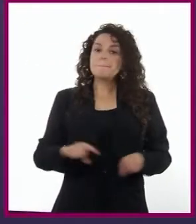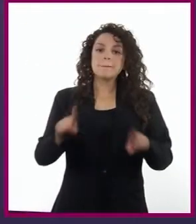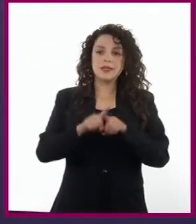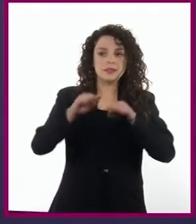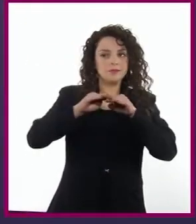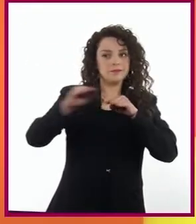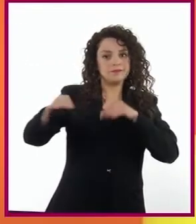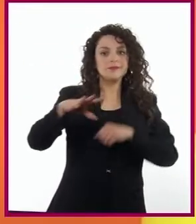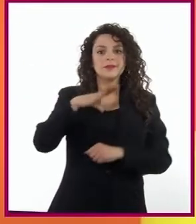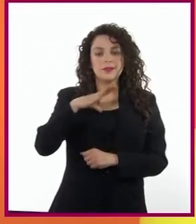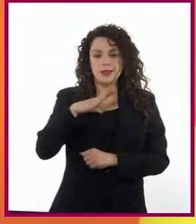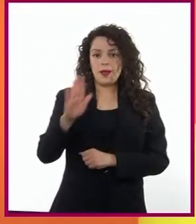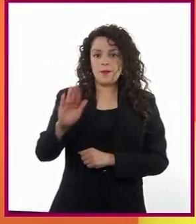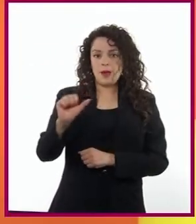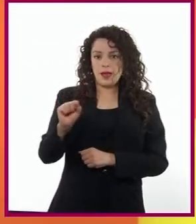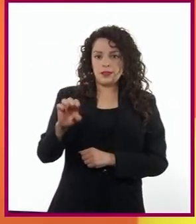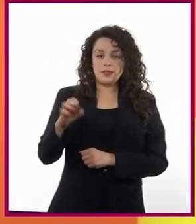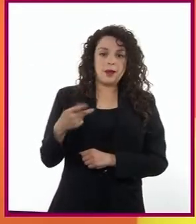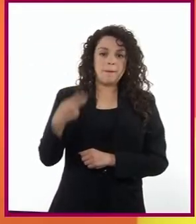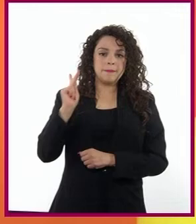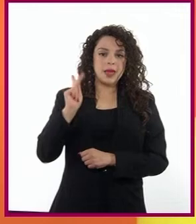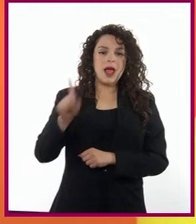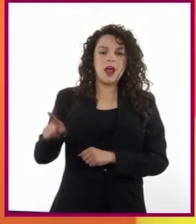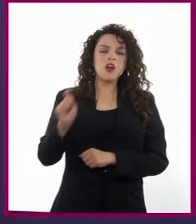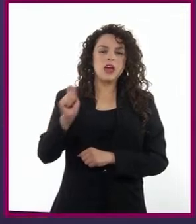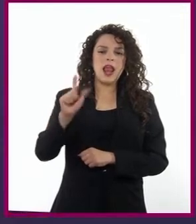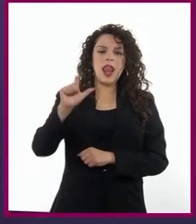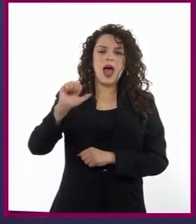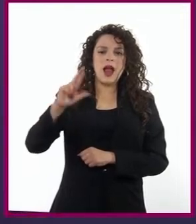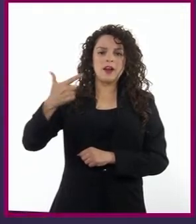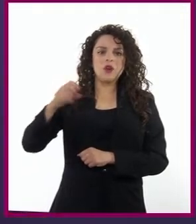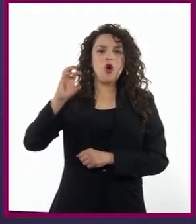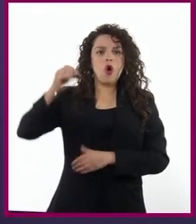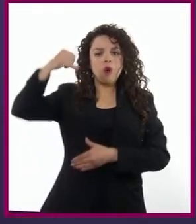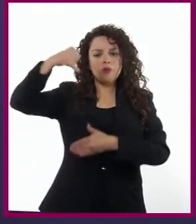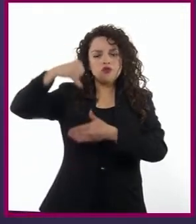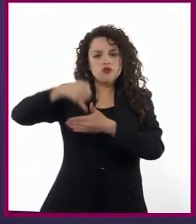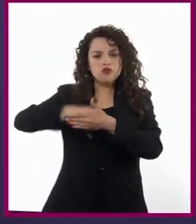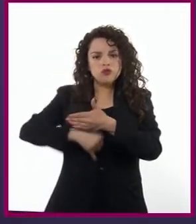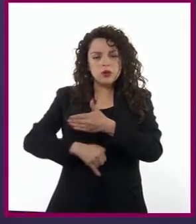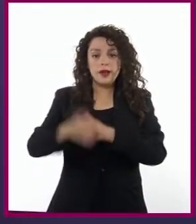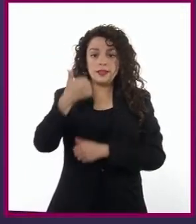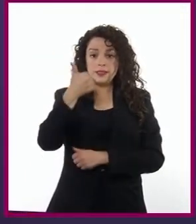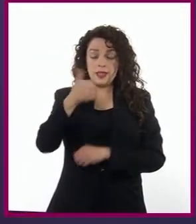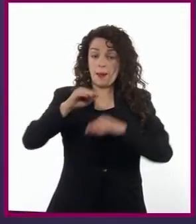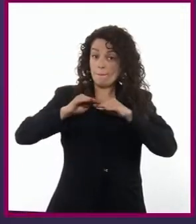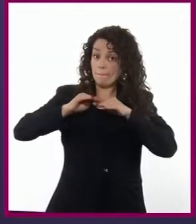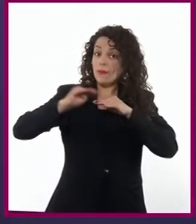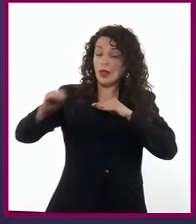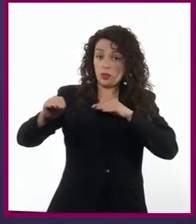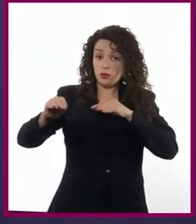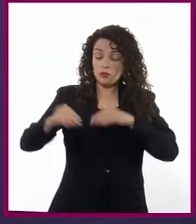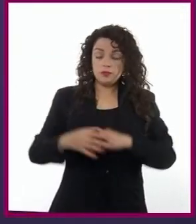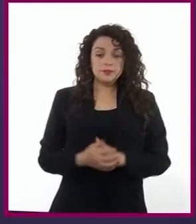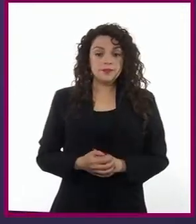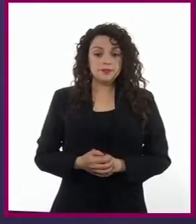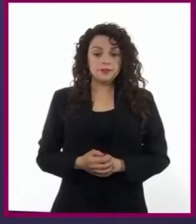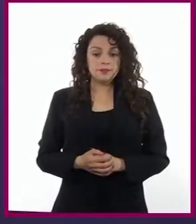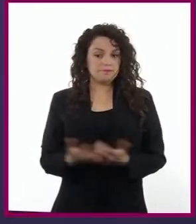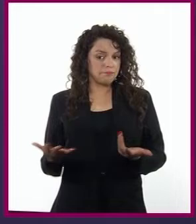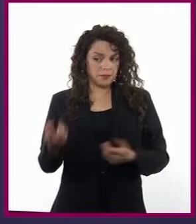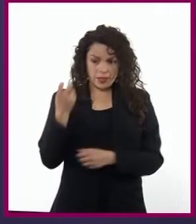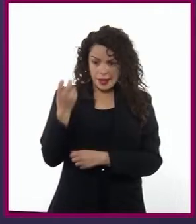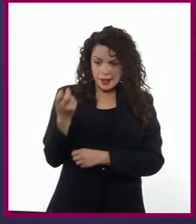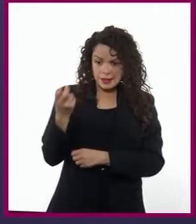medidas de la base, pero cuyo largo o profundidad es de 6 metros. Pero este